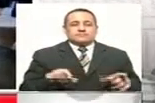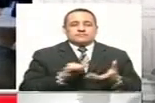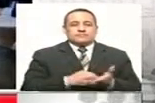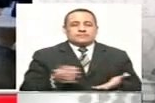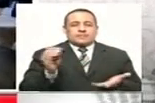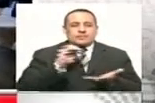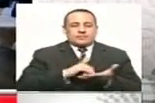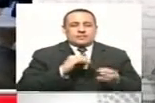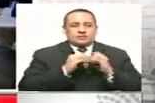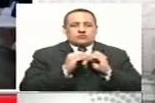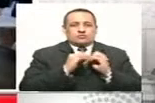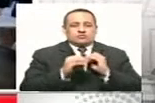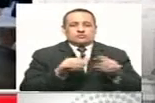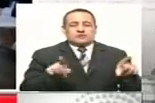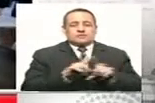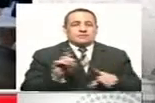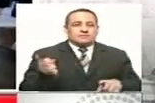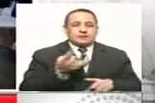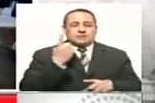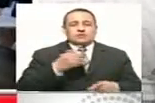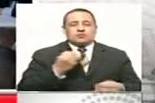nuevamente implementada, primero